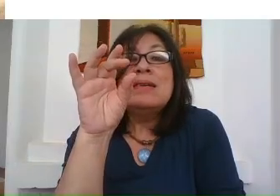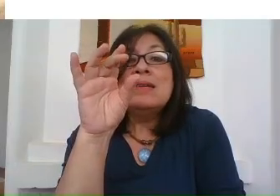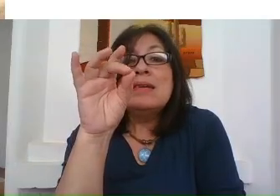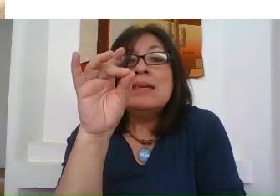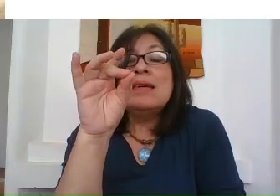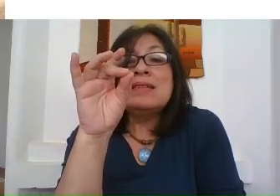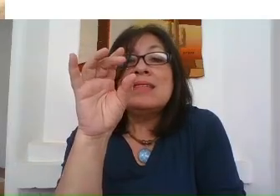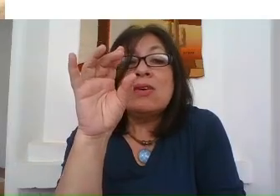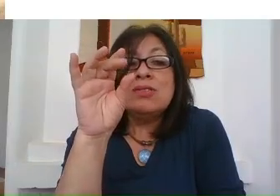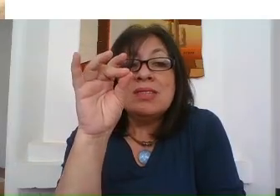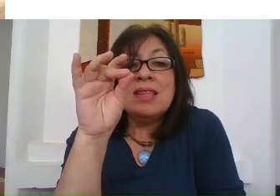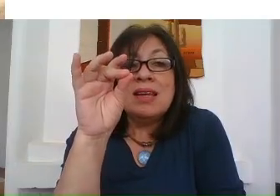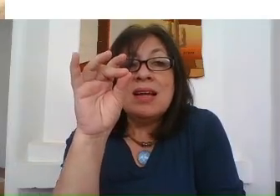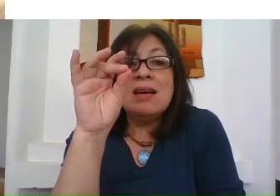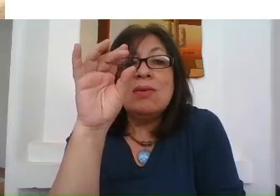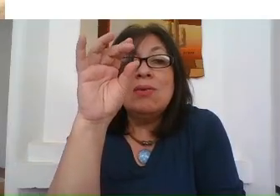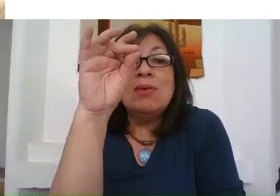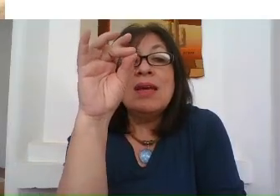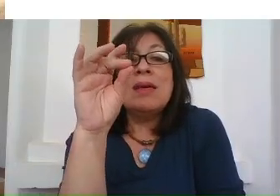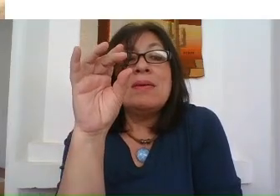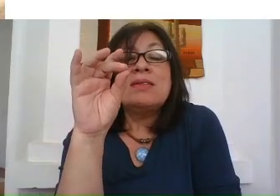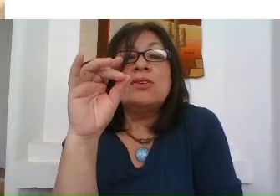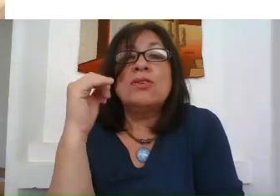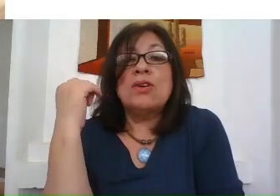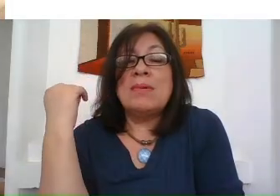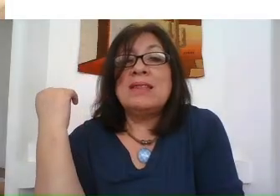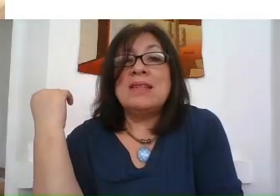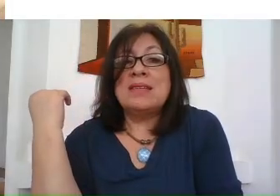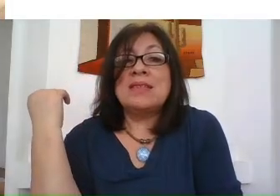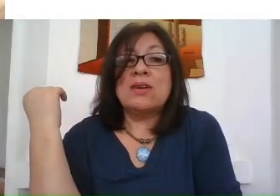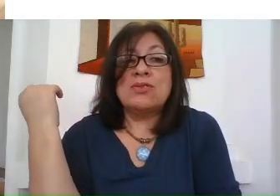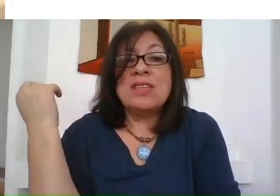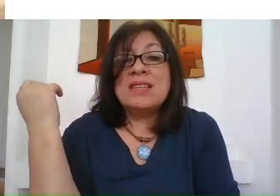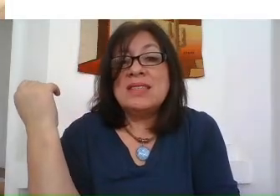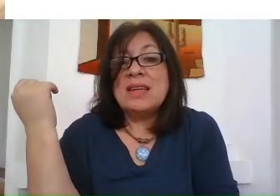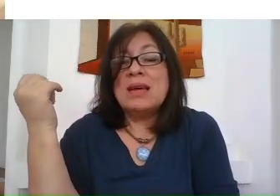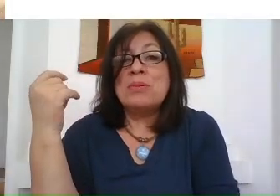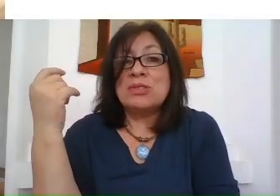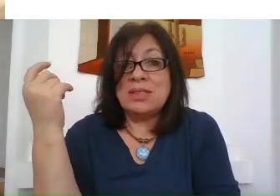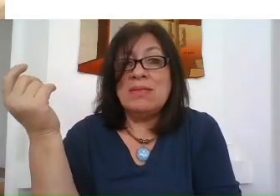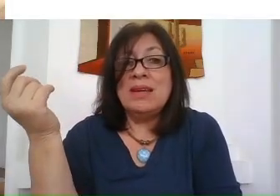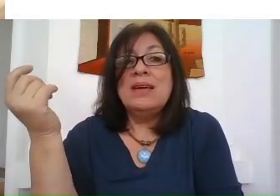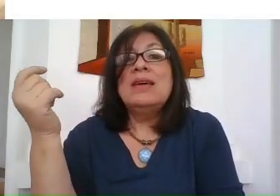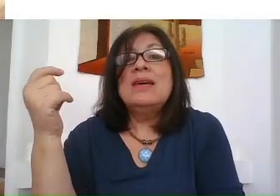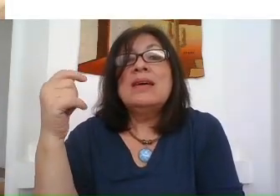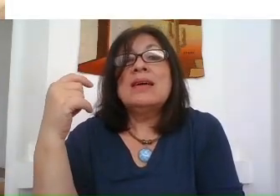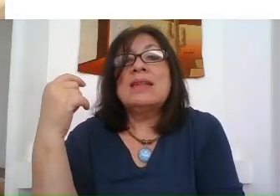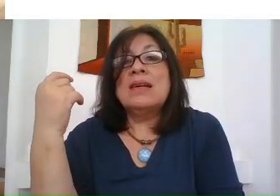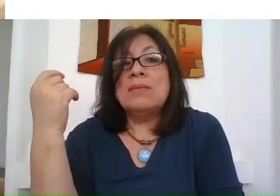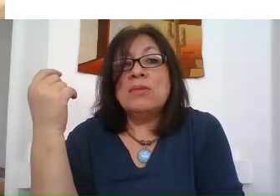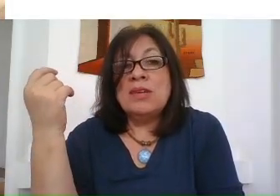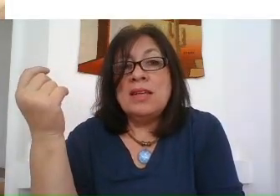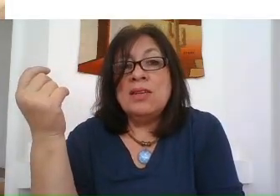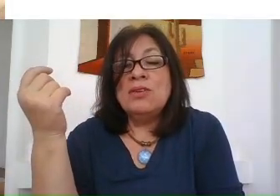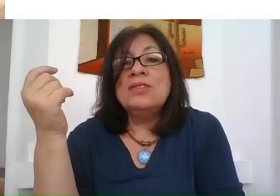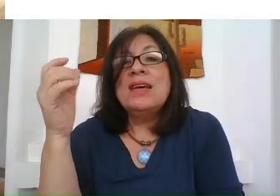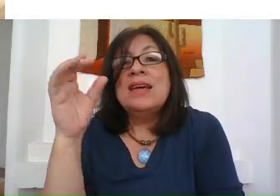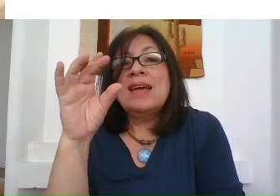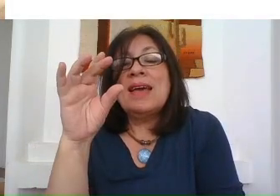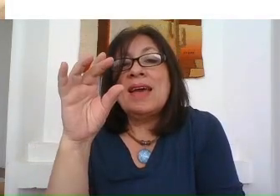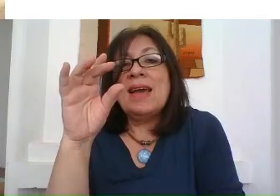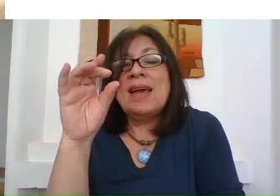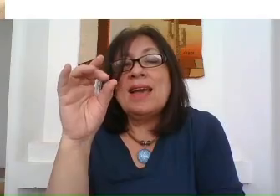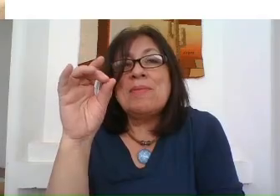típica, se considera una desviación normal del desarrollo. Es decir, que es posible que tengamos